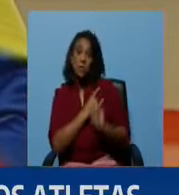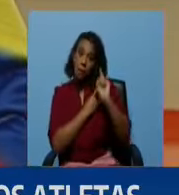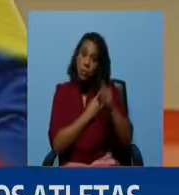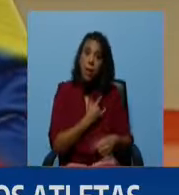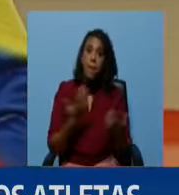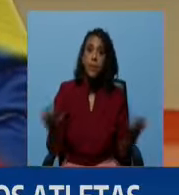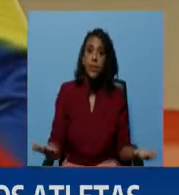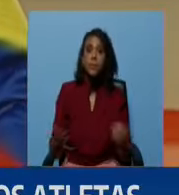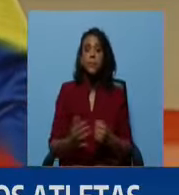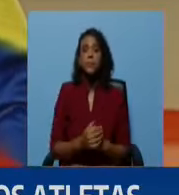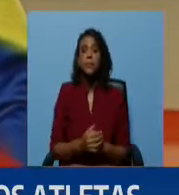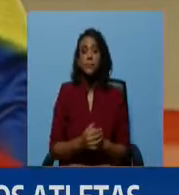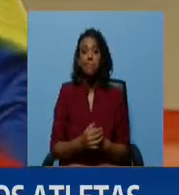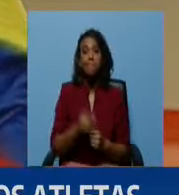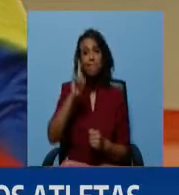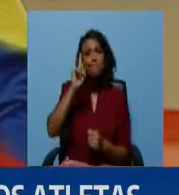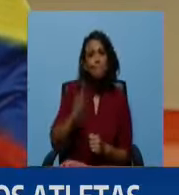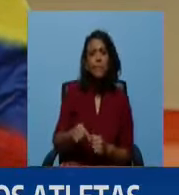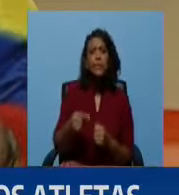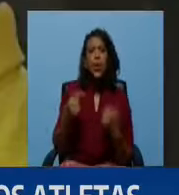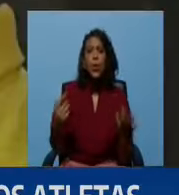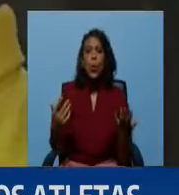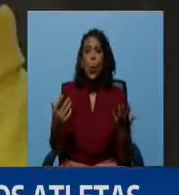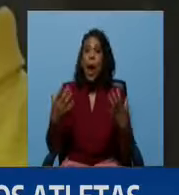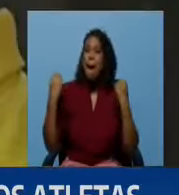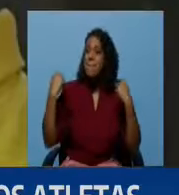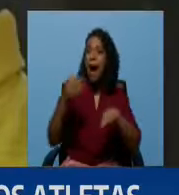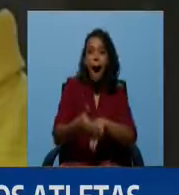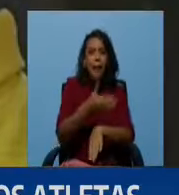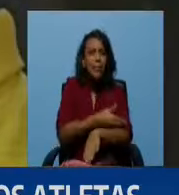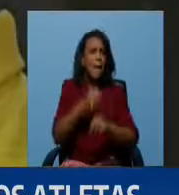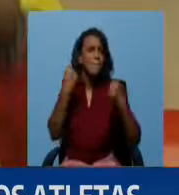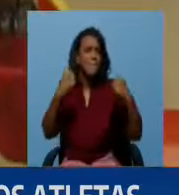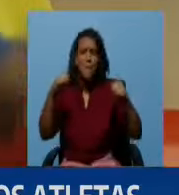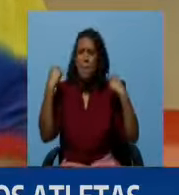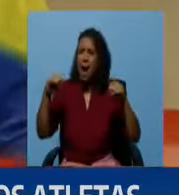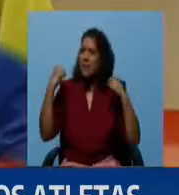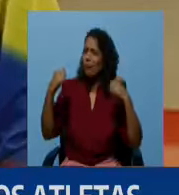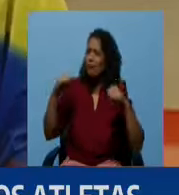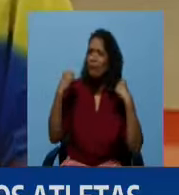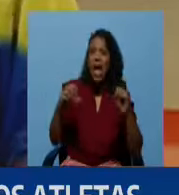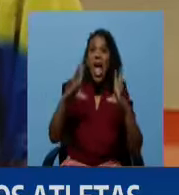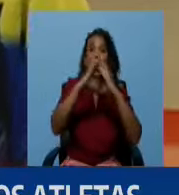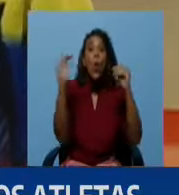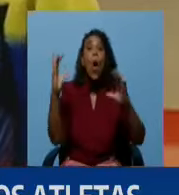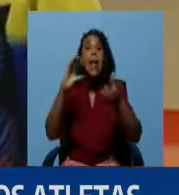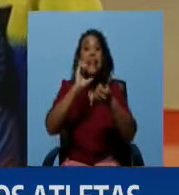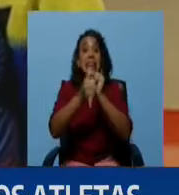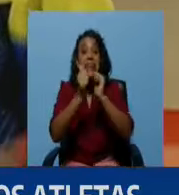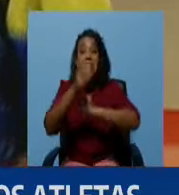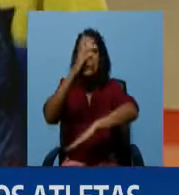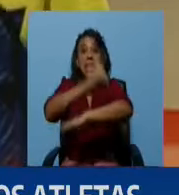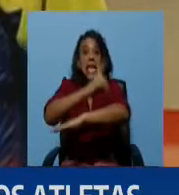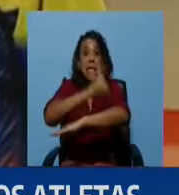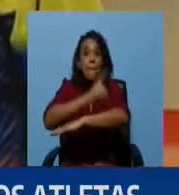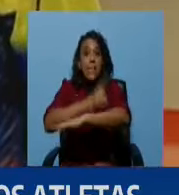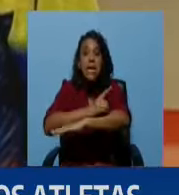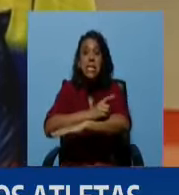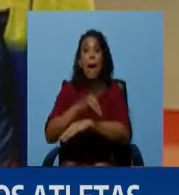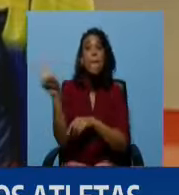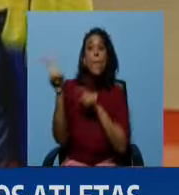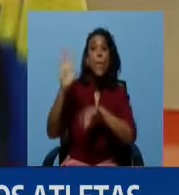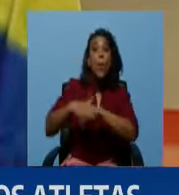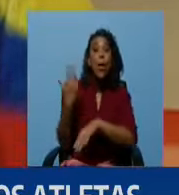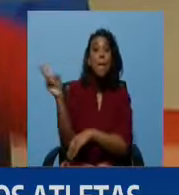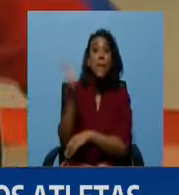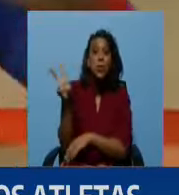universidades, y a la preparación en todas las disciplinas, como Venezuela ya está en condiciones de